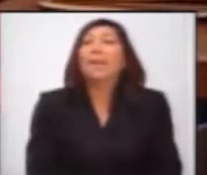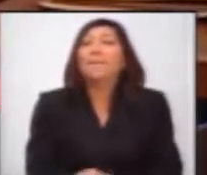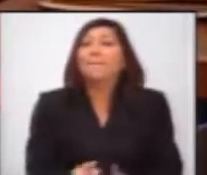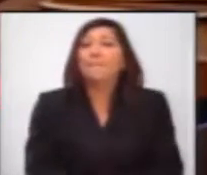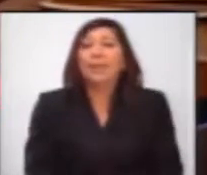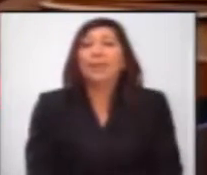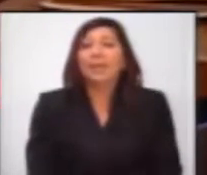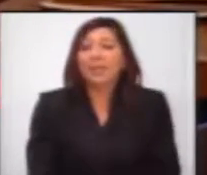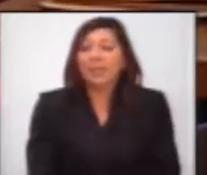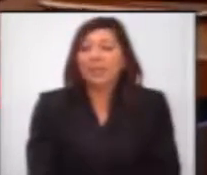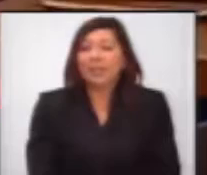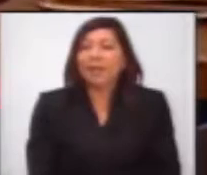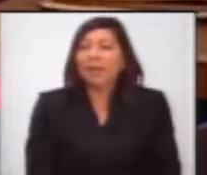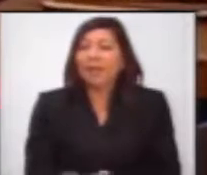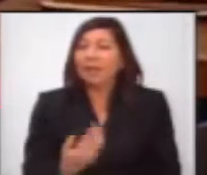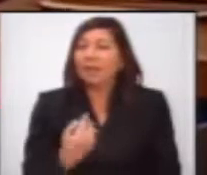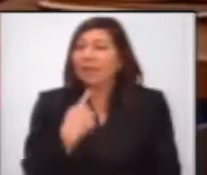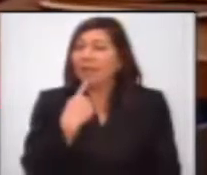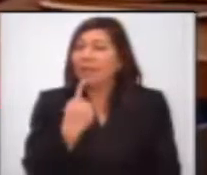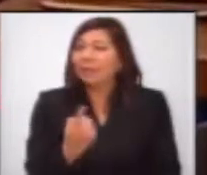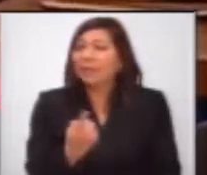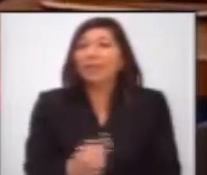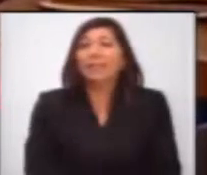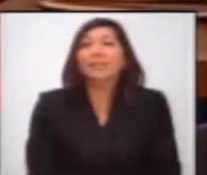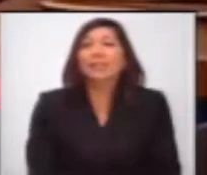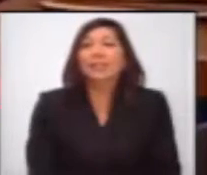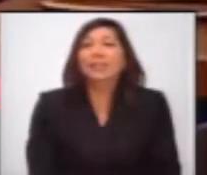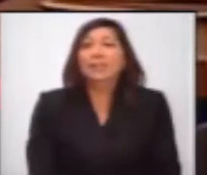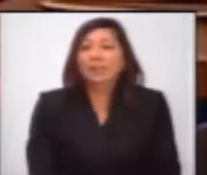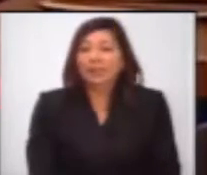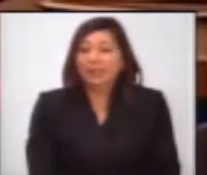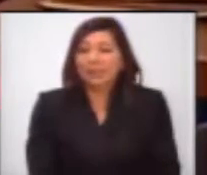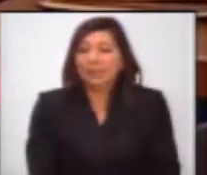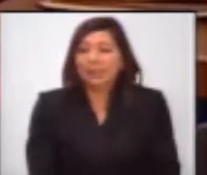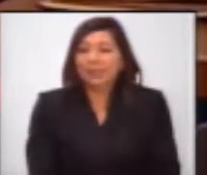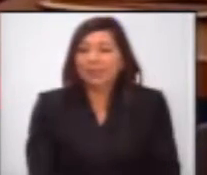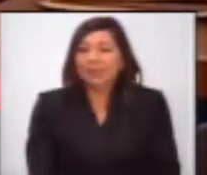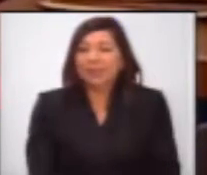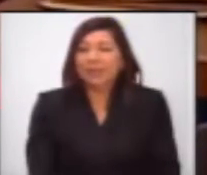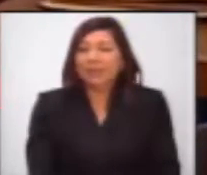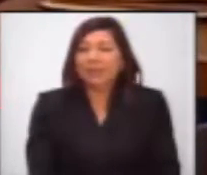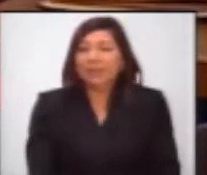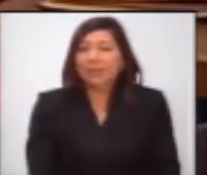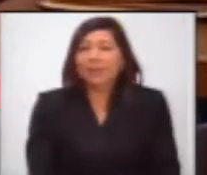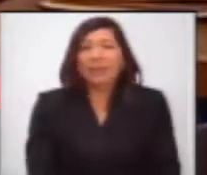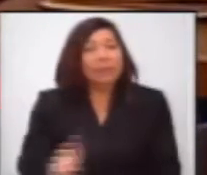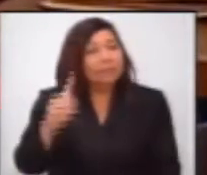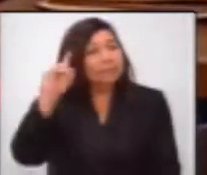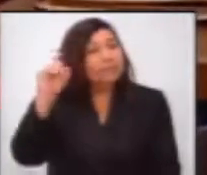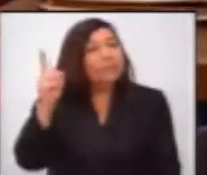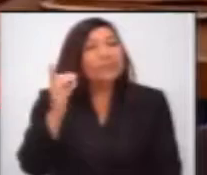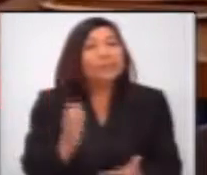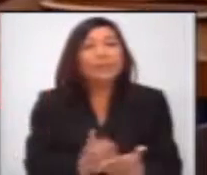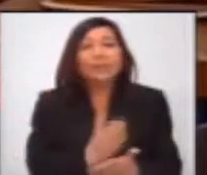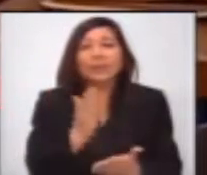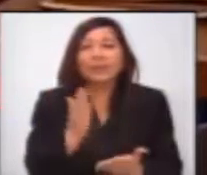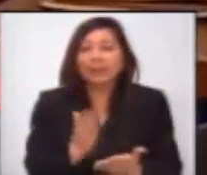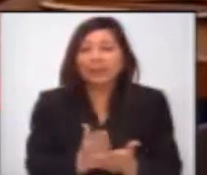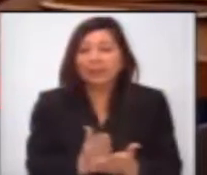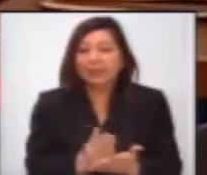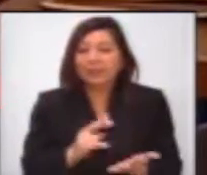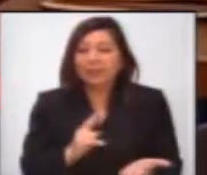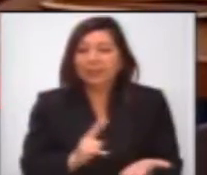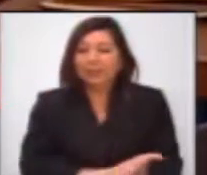embargo, hay que hacer mención a lo siguiente, señor presidente. El fundamental problema